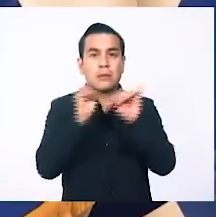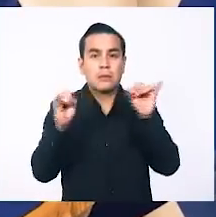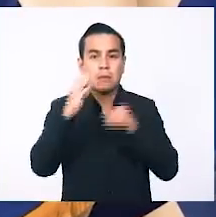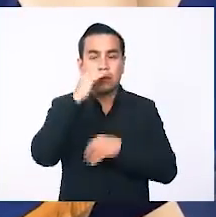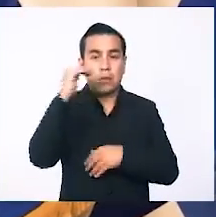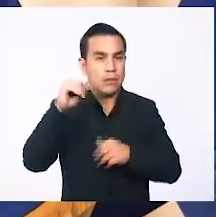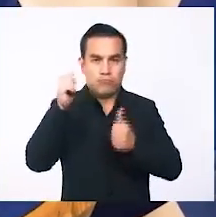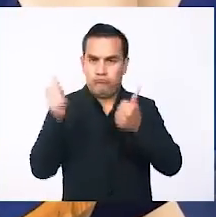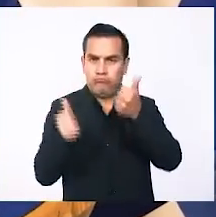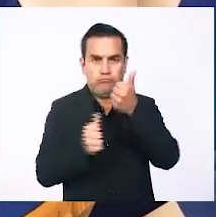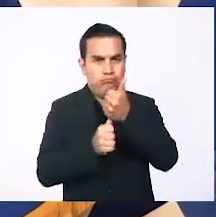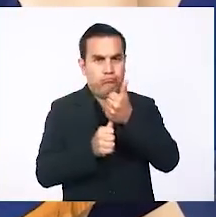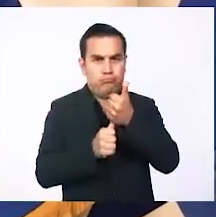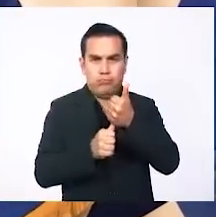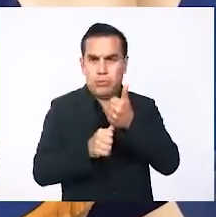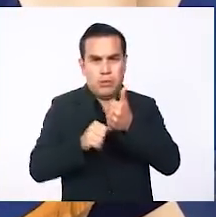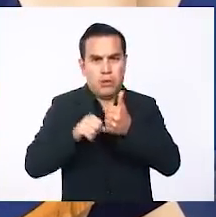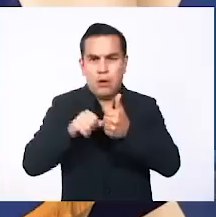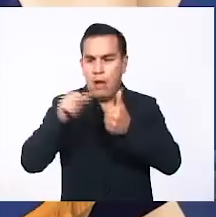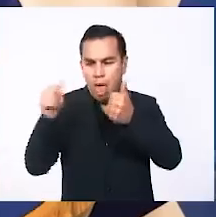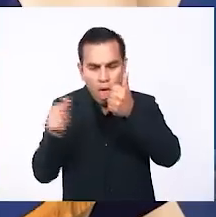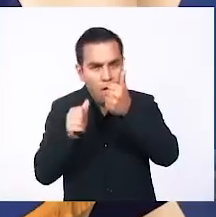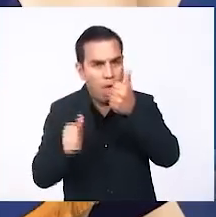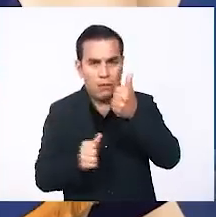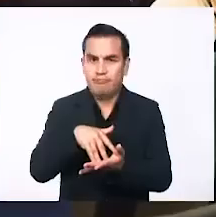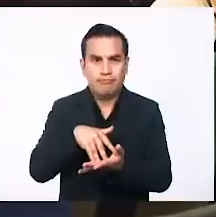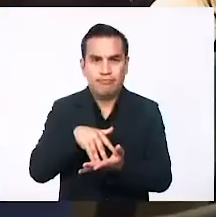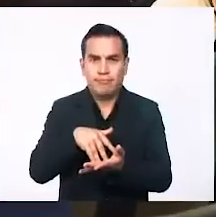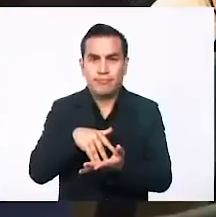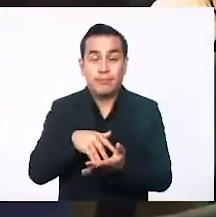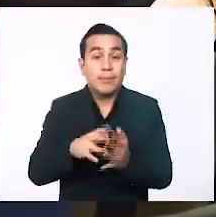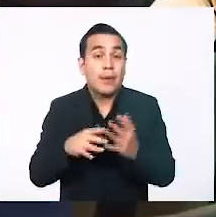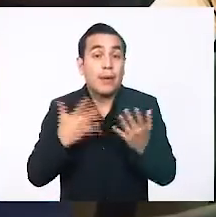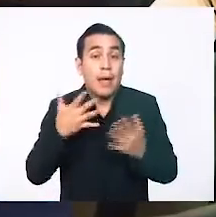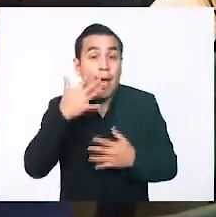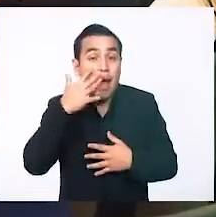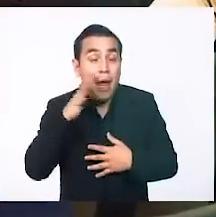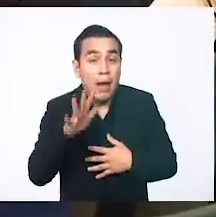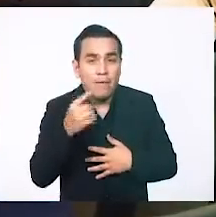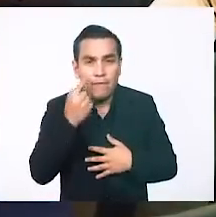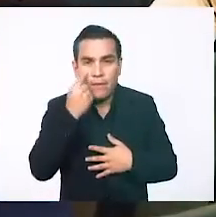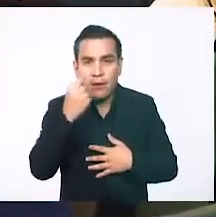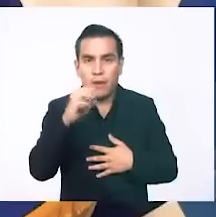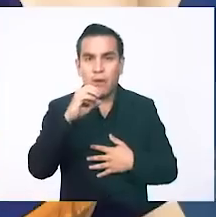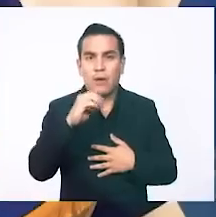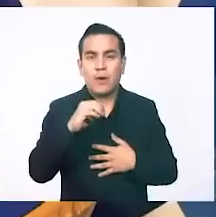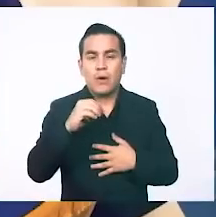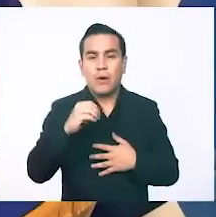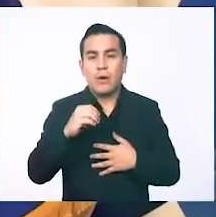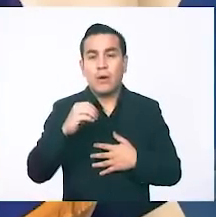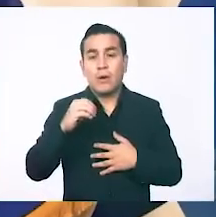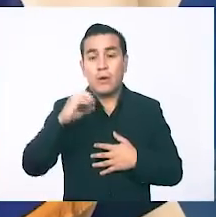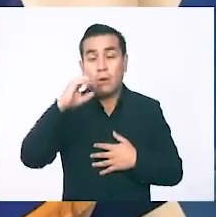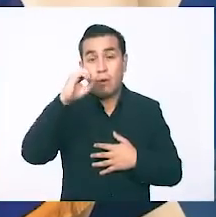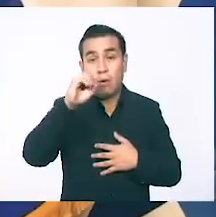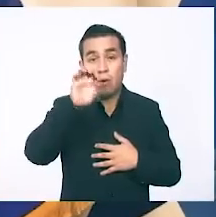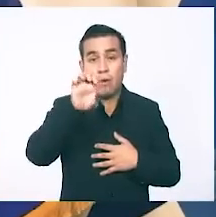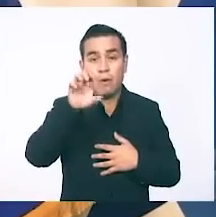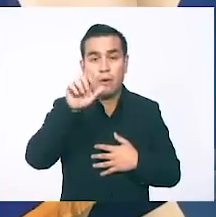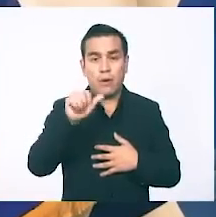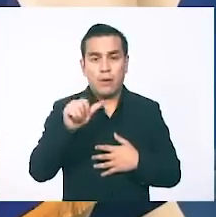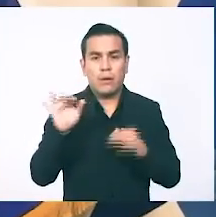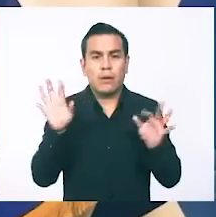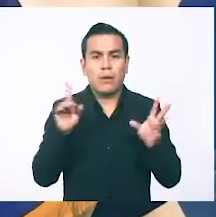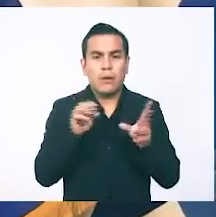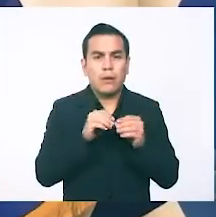No colonia, no protectorado. No. Aquí va a ser país. Por ejemplo, yo veo el reporte de la OEA que sacan y dicen, nos hemos reunido con la sociedad